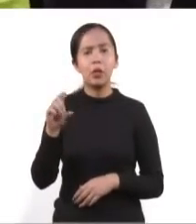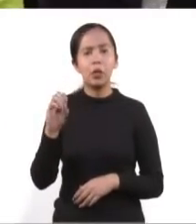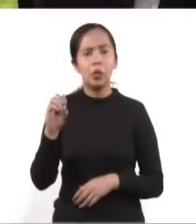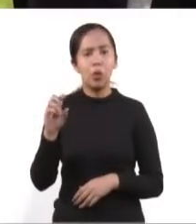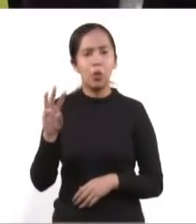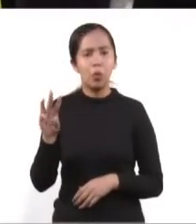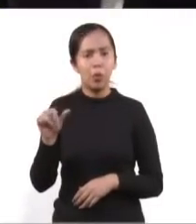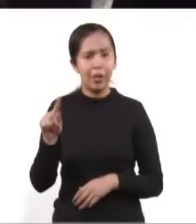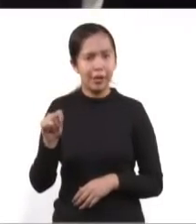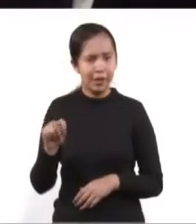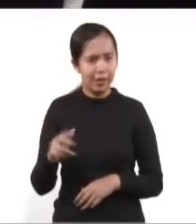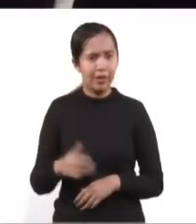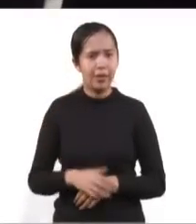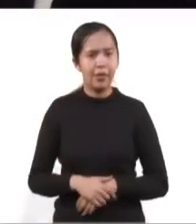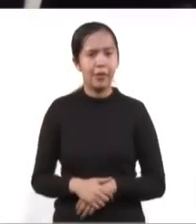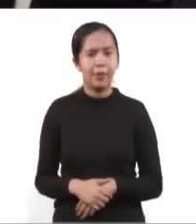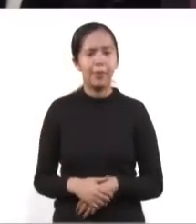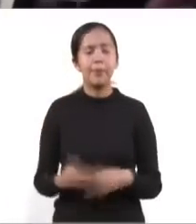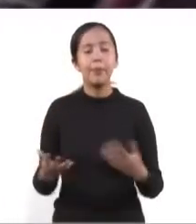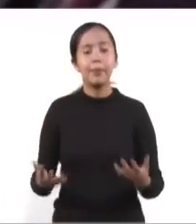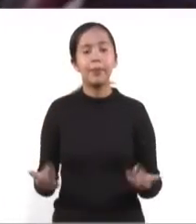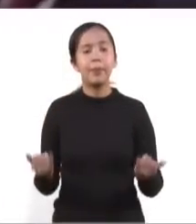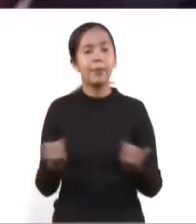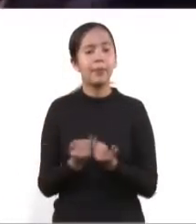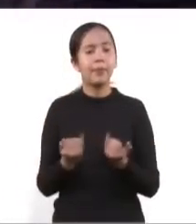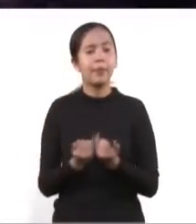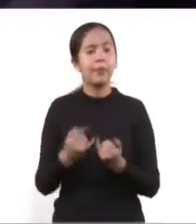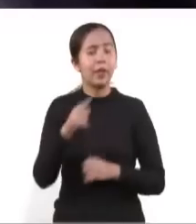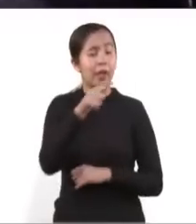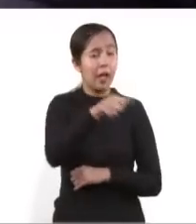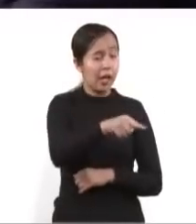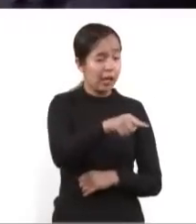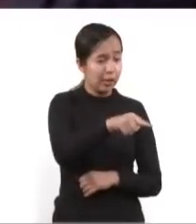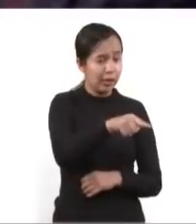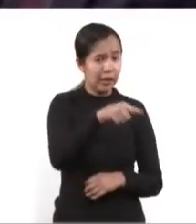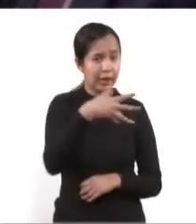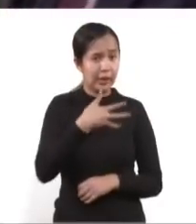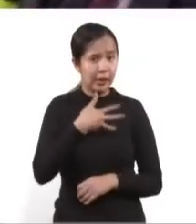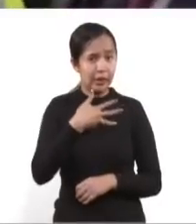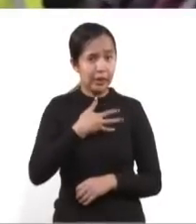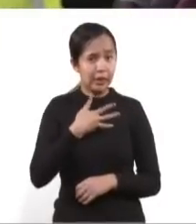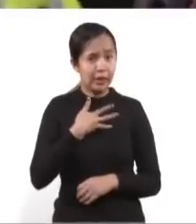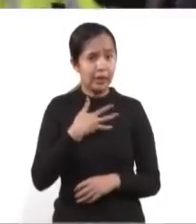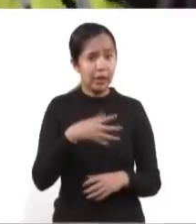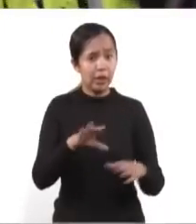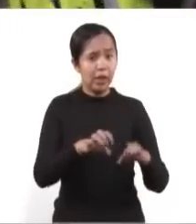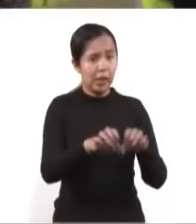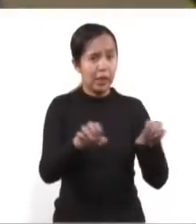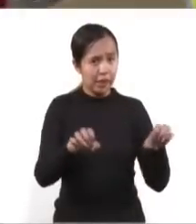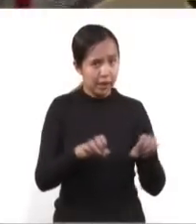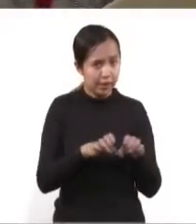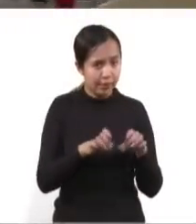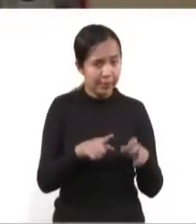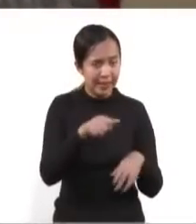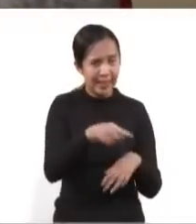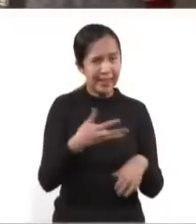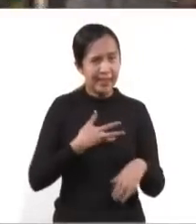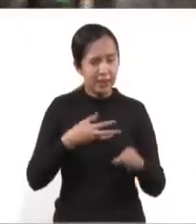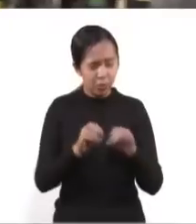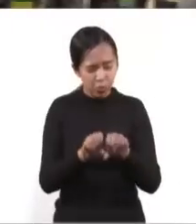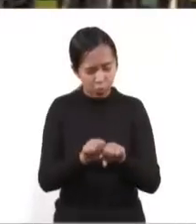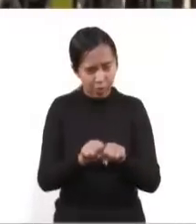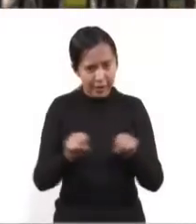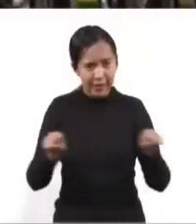una ciudad de ese tamaño. Ahí en la parte inferior de los equipos se ven los cables, cada uno de esos cables con